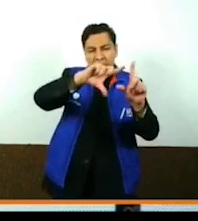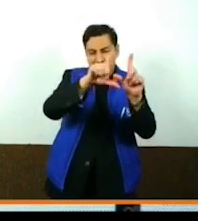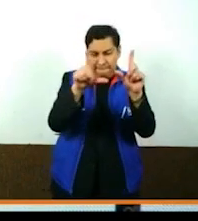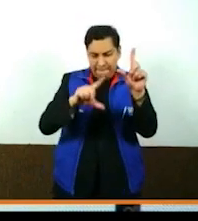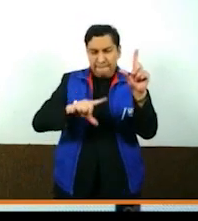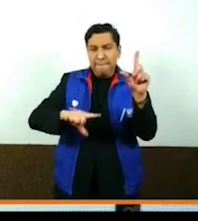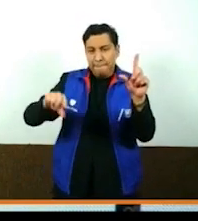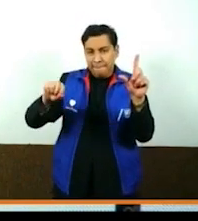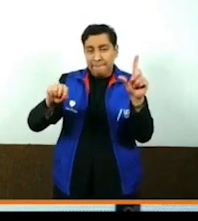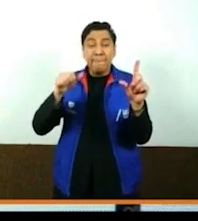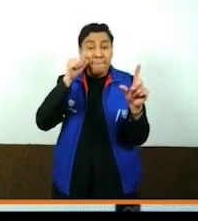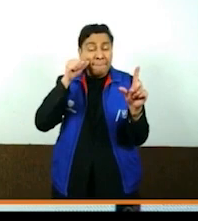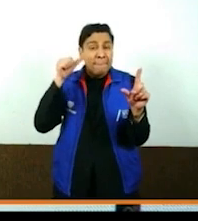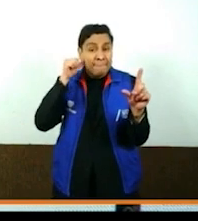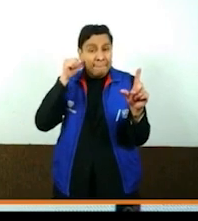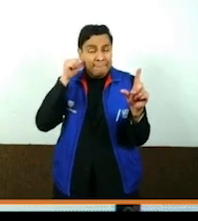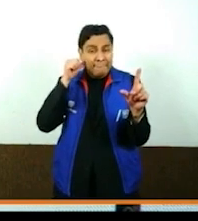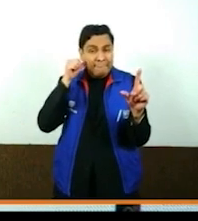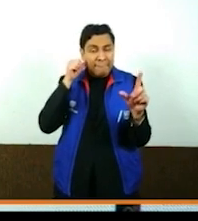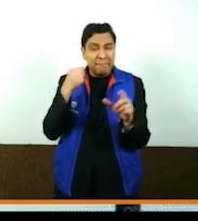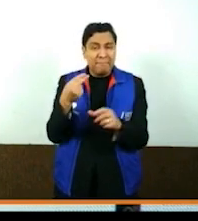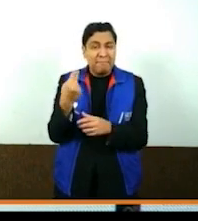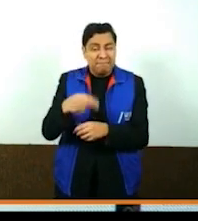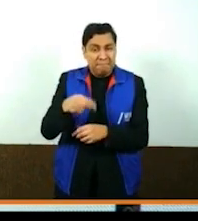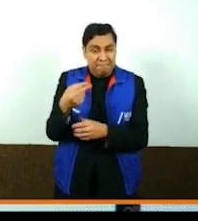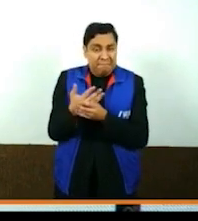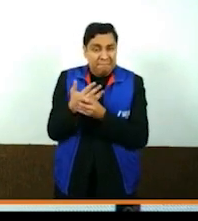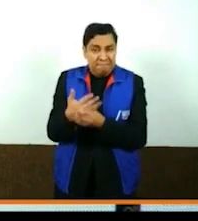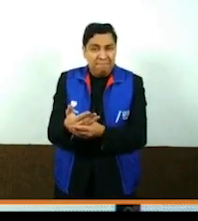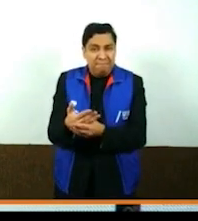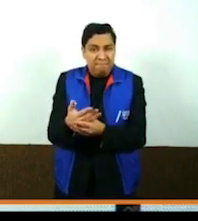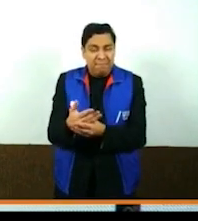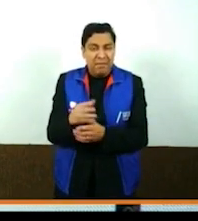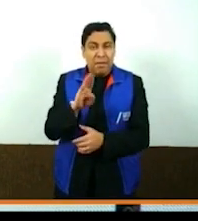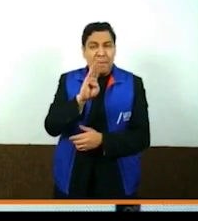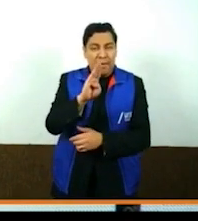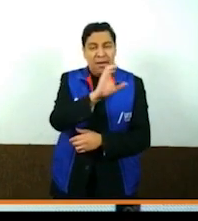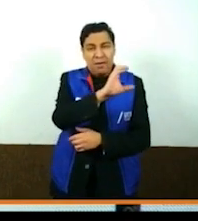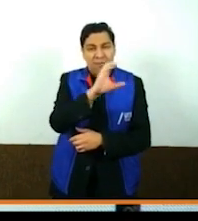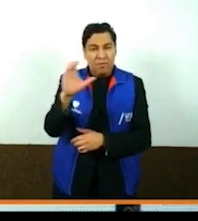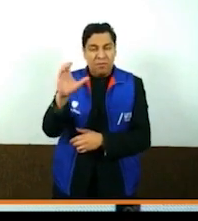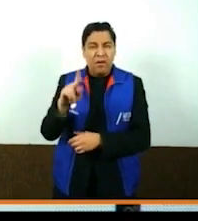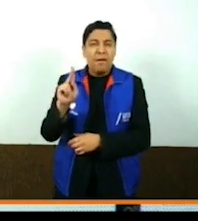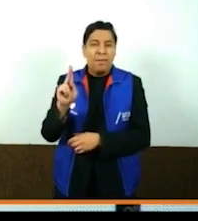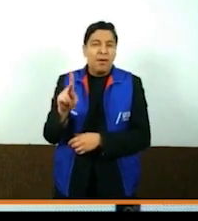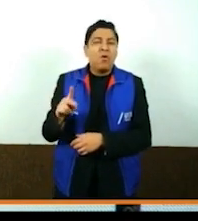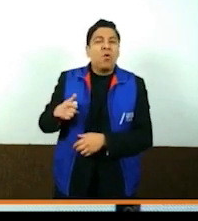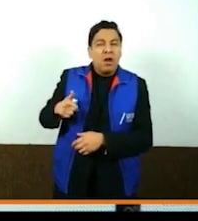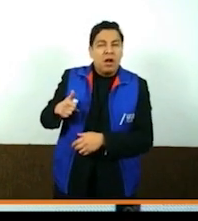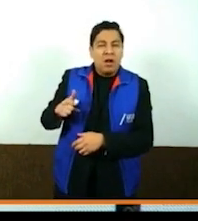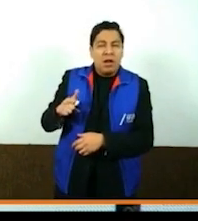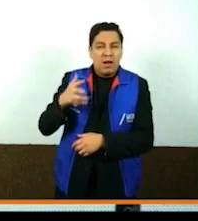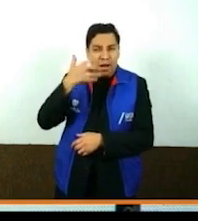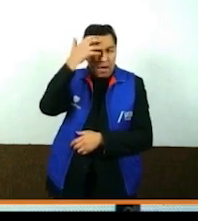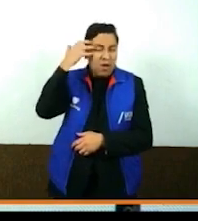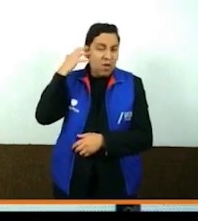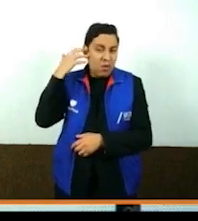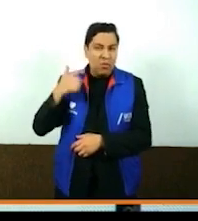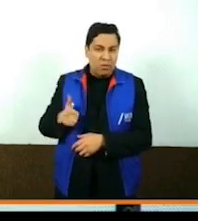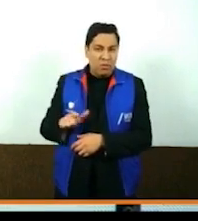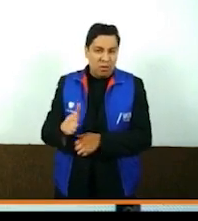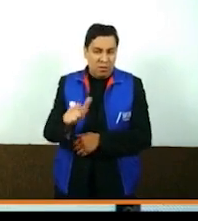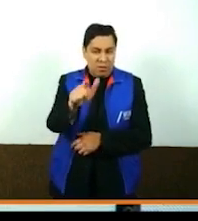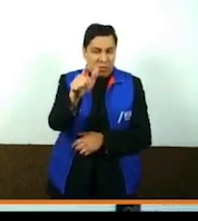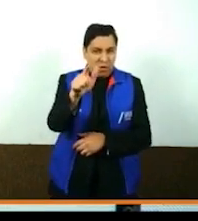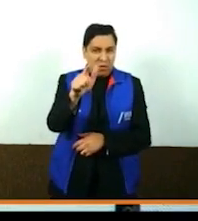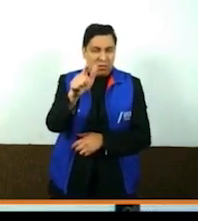empresa ayer que se denomina empresa de Baja California, pero es una empresa de León, Guanajuato, pero